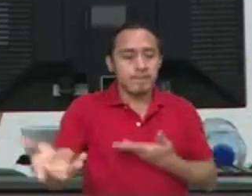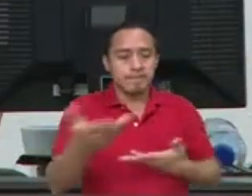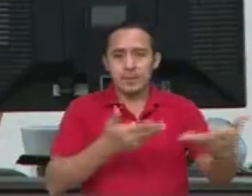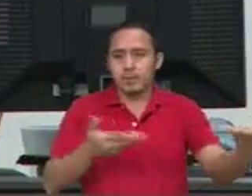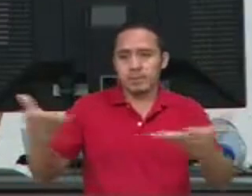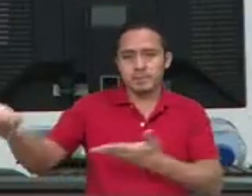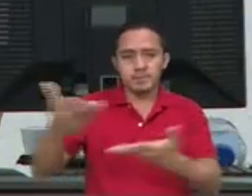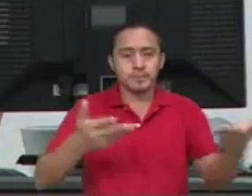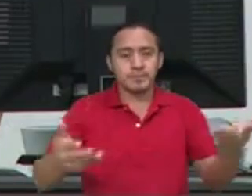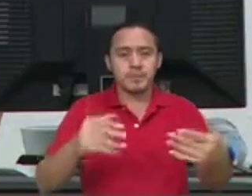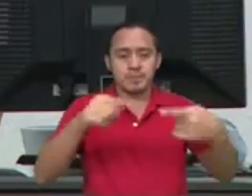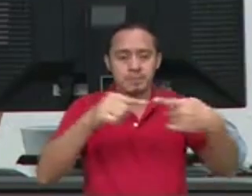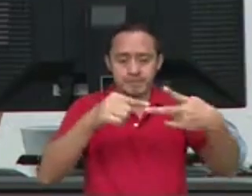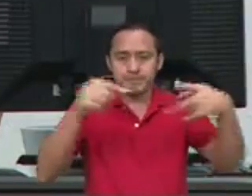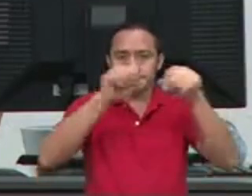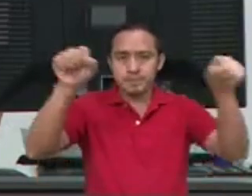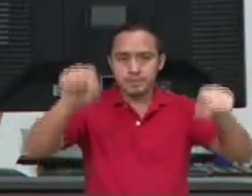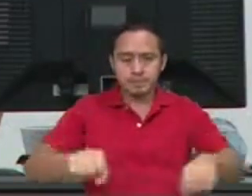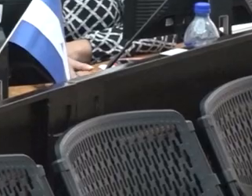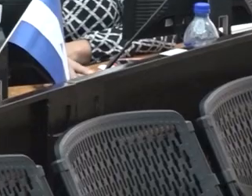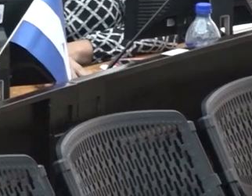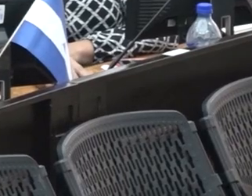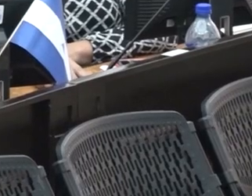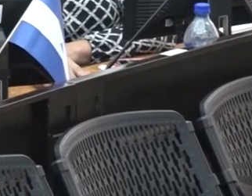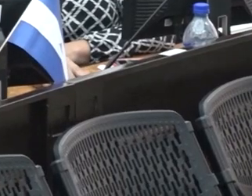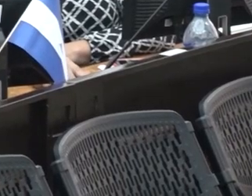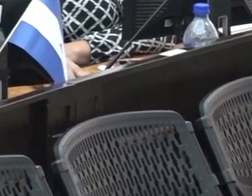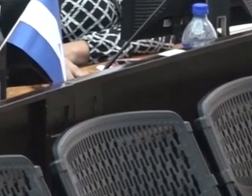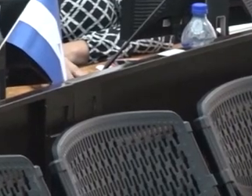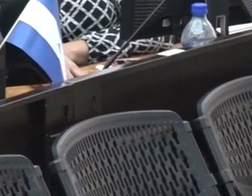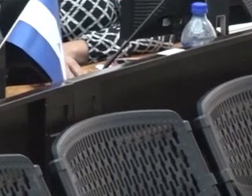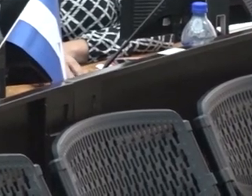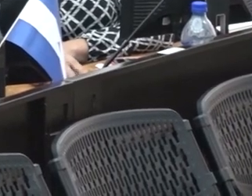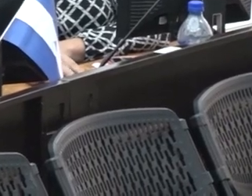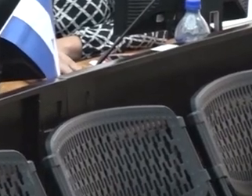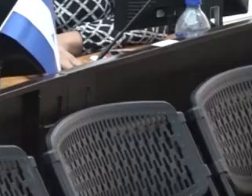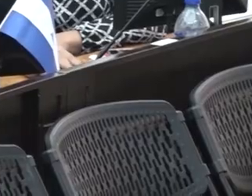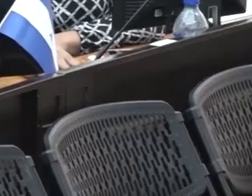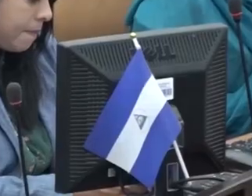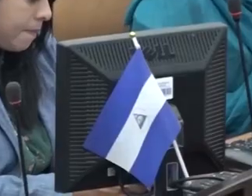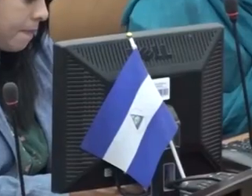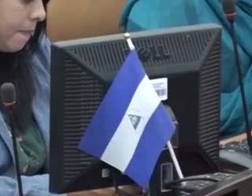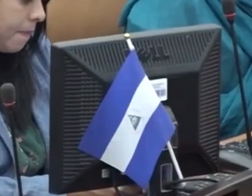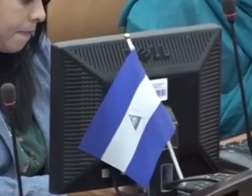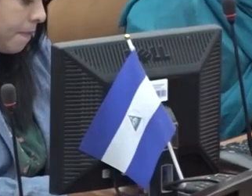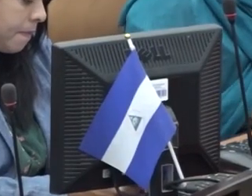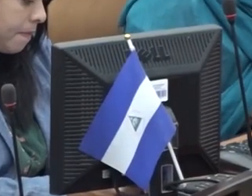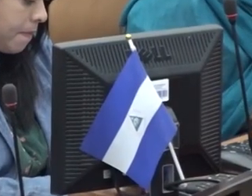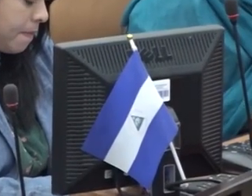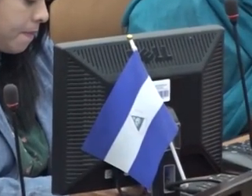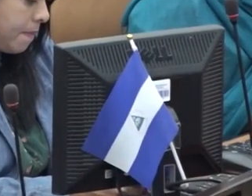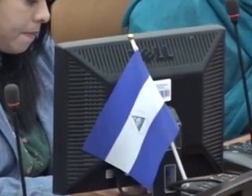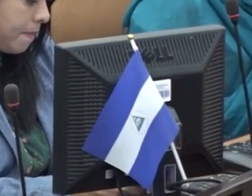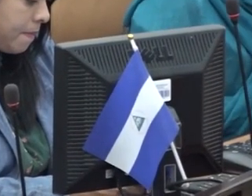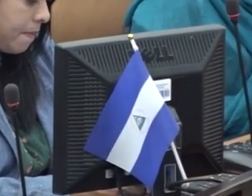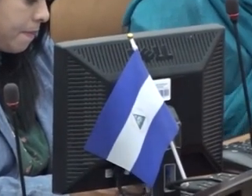intercambios, seminarios, foros. Alonso en su intervención dijo que en este periodo la Asamblea ha aportado